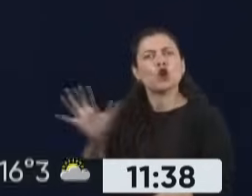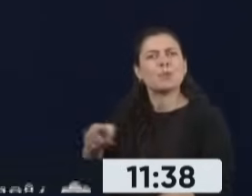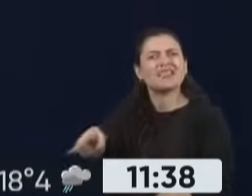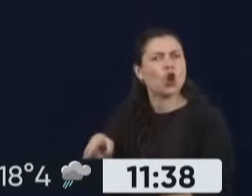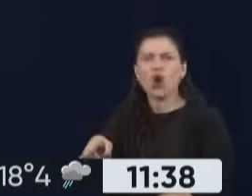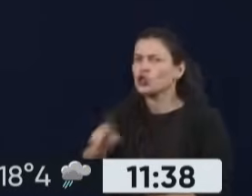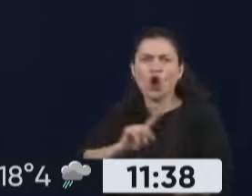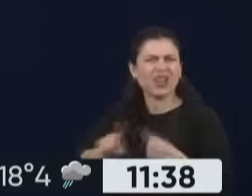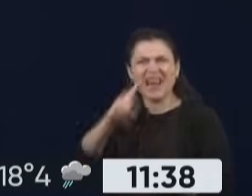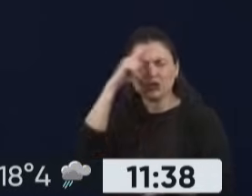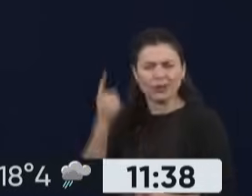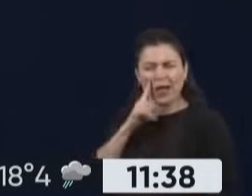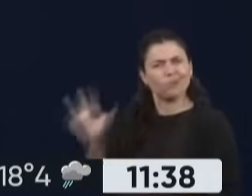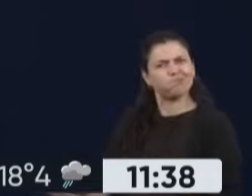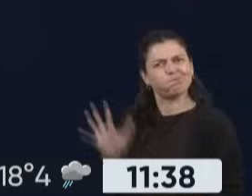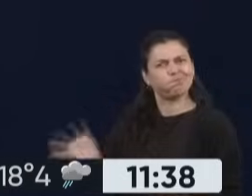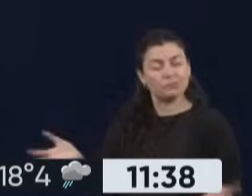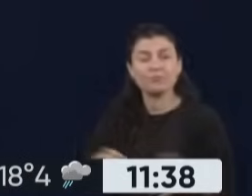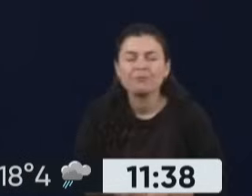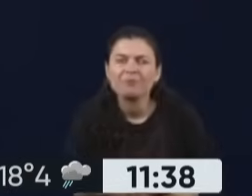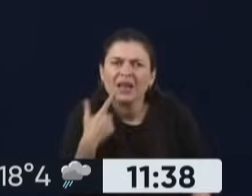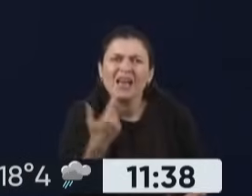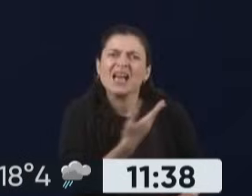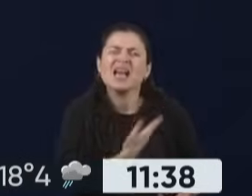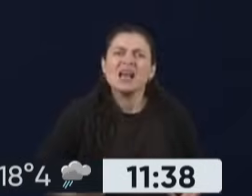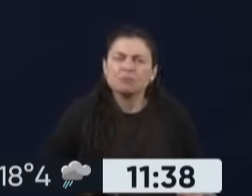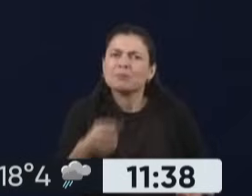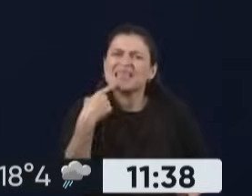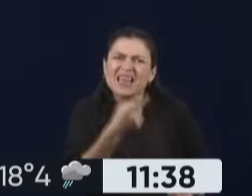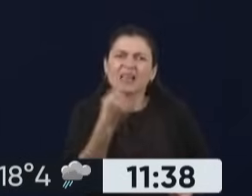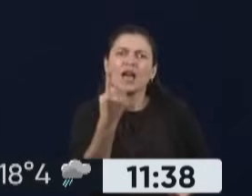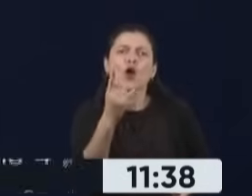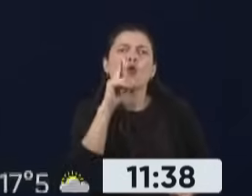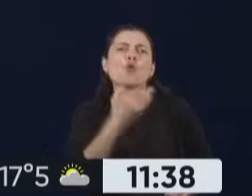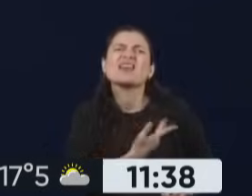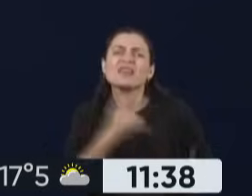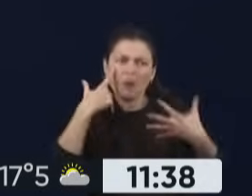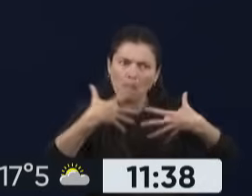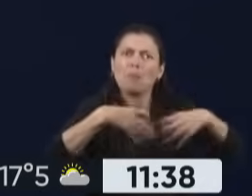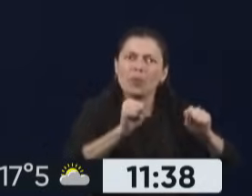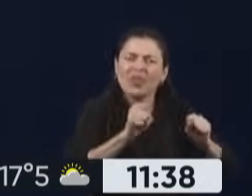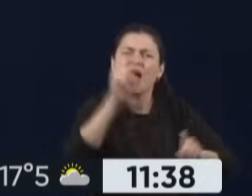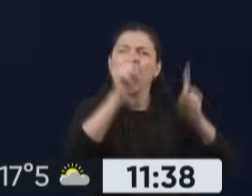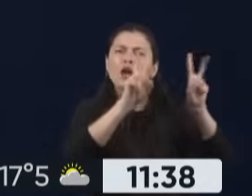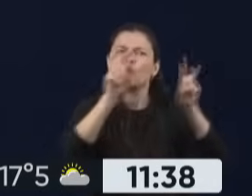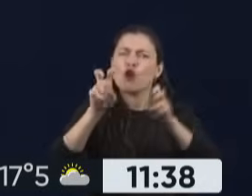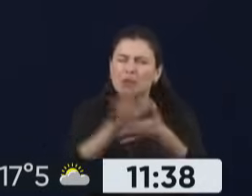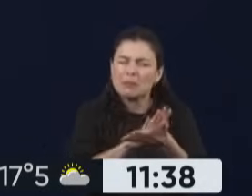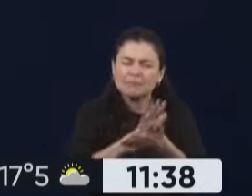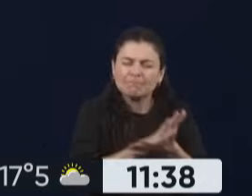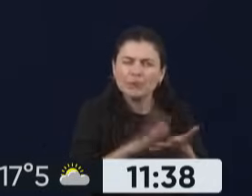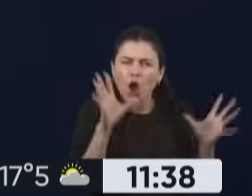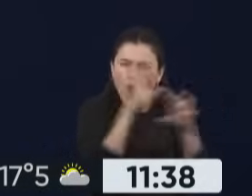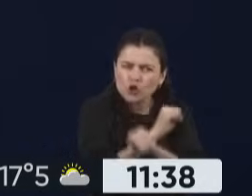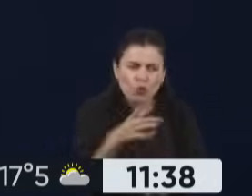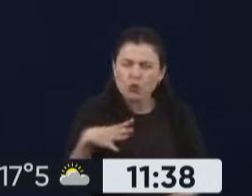operaciones presuntamente sospechosas que la UIF, la Unidad de Información Financiera, solo le alcanzaban los recursos para